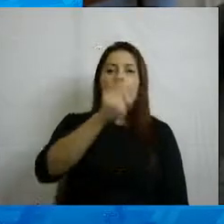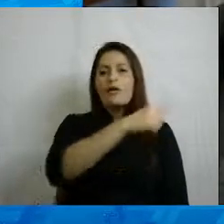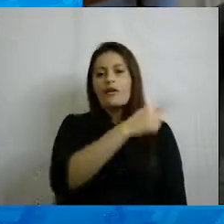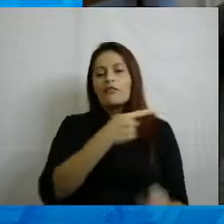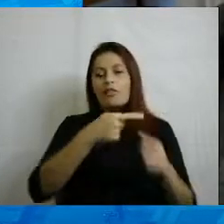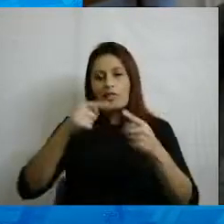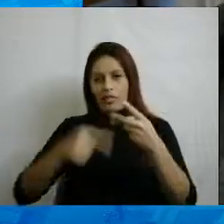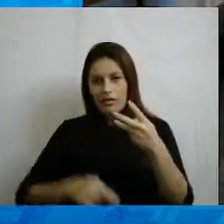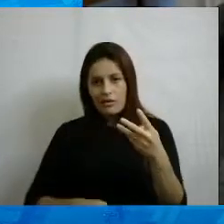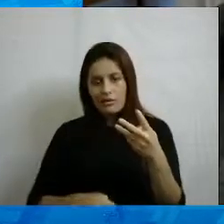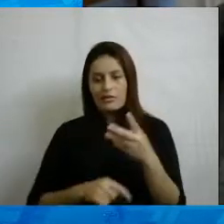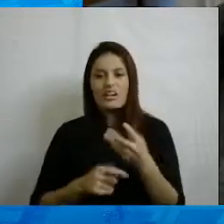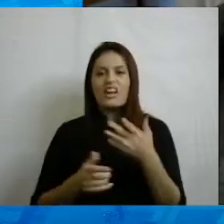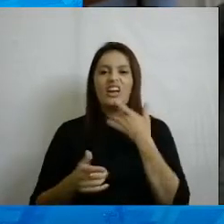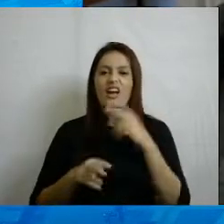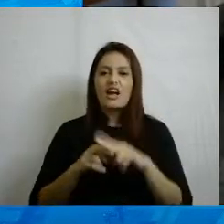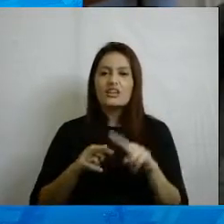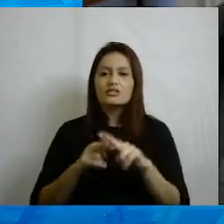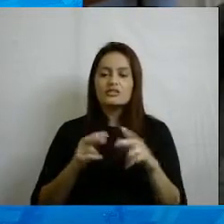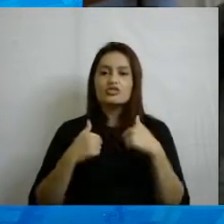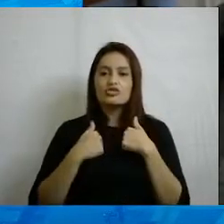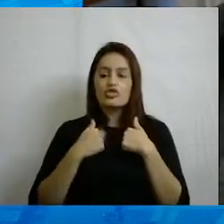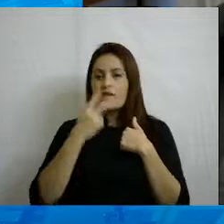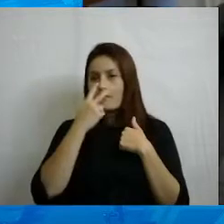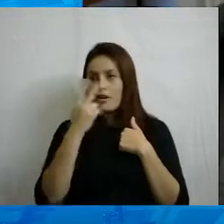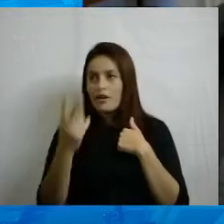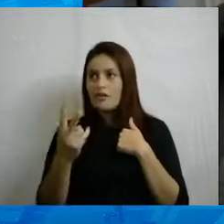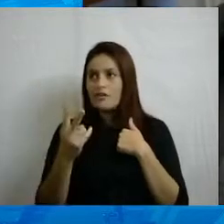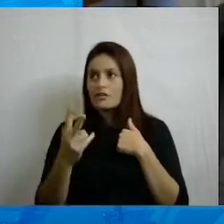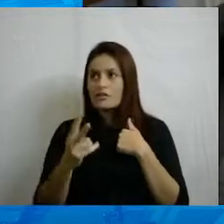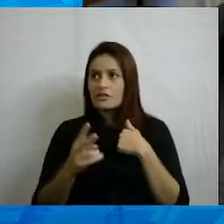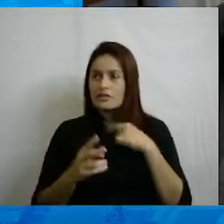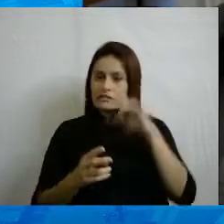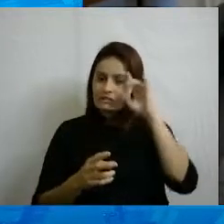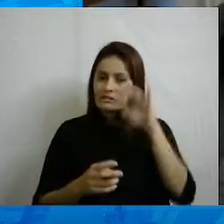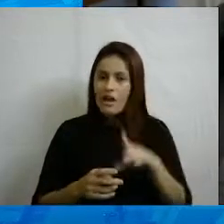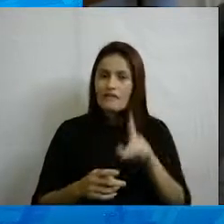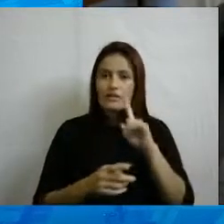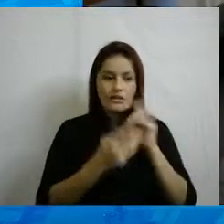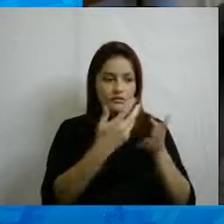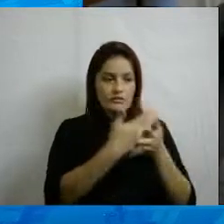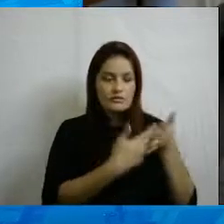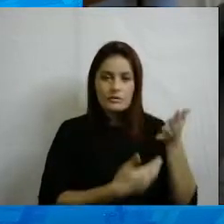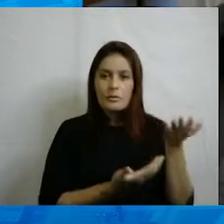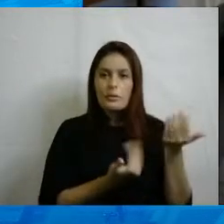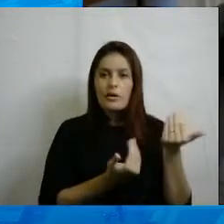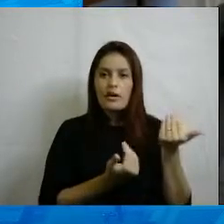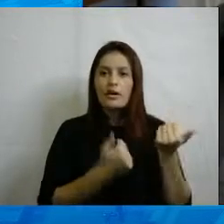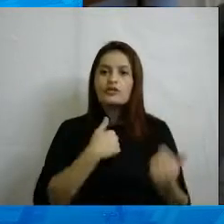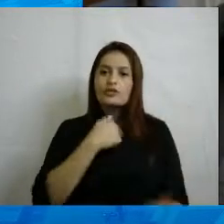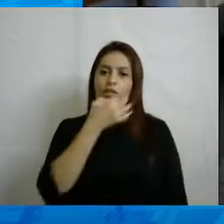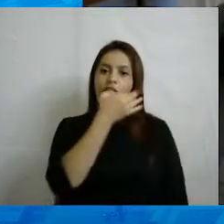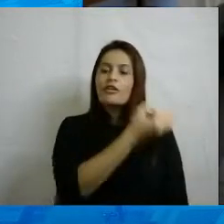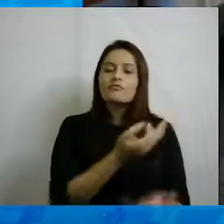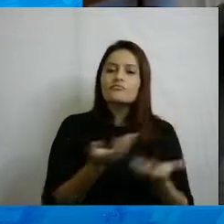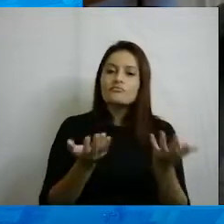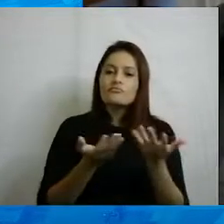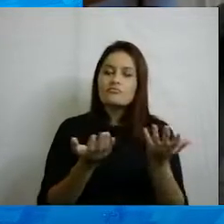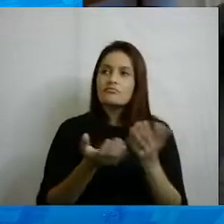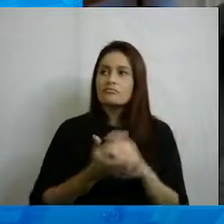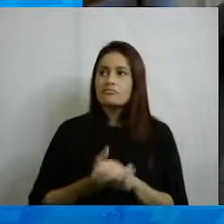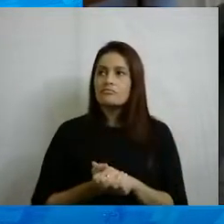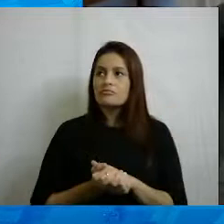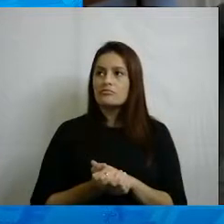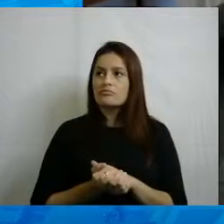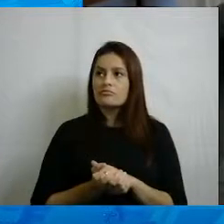Entonces, ¿qué hago yo si llego y ven y ven? Y sabemos que está esta persona ahí en el bulevar. ¿Qué le digo yo a la Sara? Sigamos